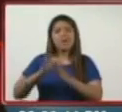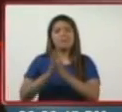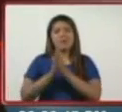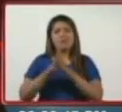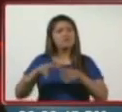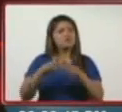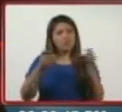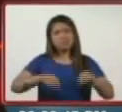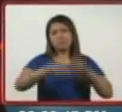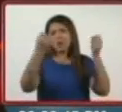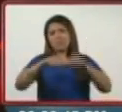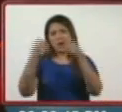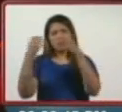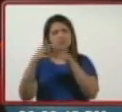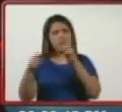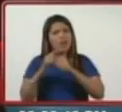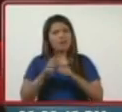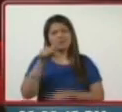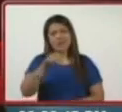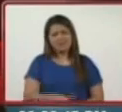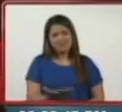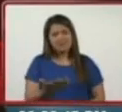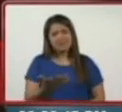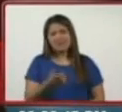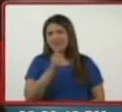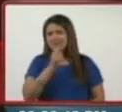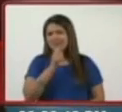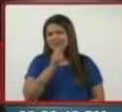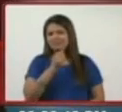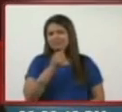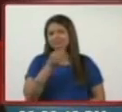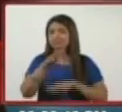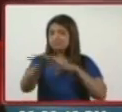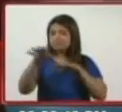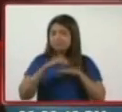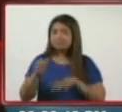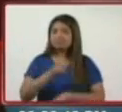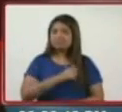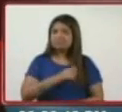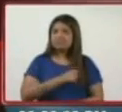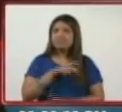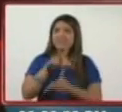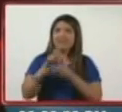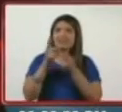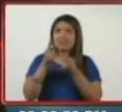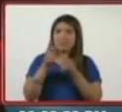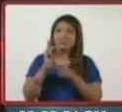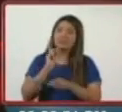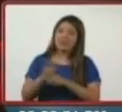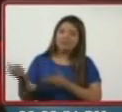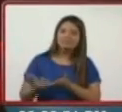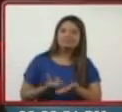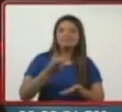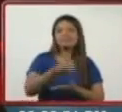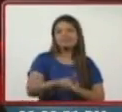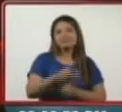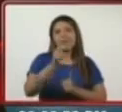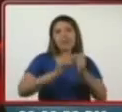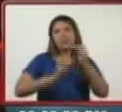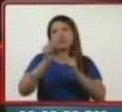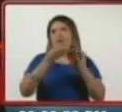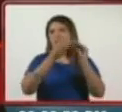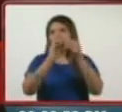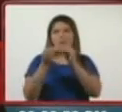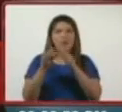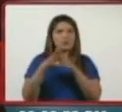destrozos y estas cosas, bueno, será la autoridad local, ¿no? Y a través de impuestos y estas cosas, que ellos tendrán que hacer los arreglos,